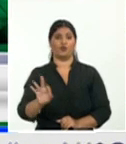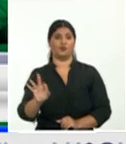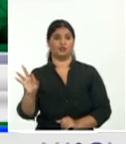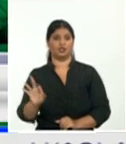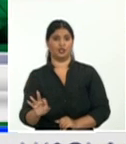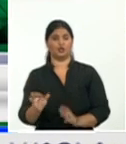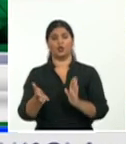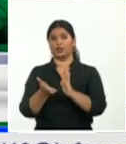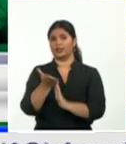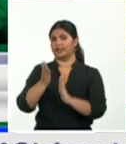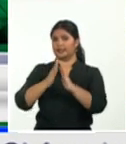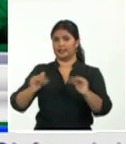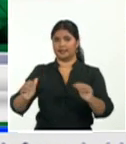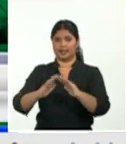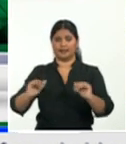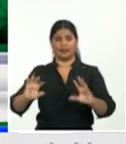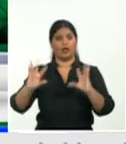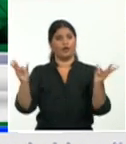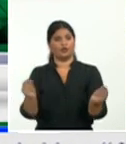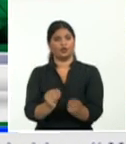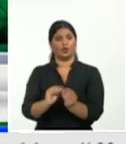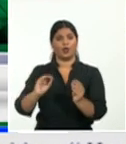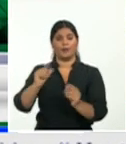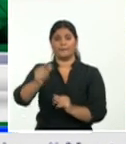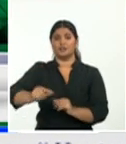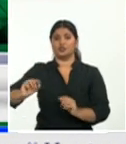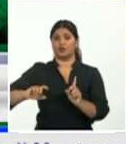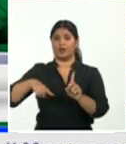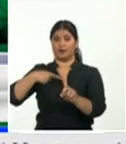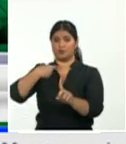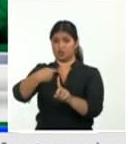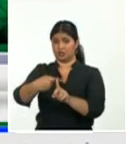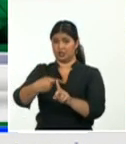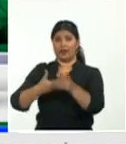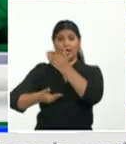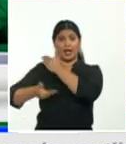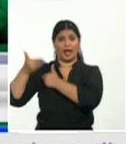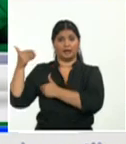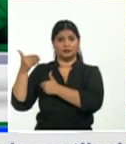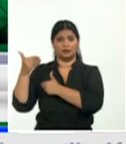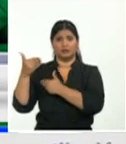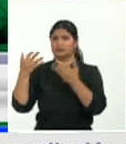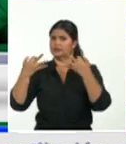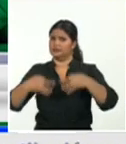los pacientes que han tenido COVID en Cuba se encuentran recuperados,